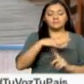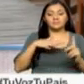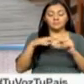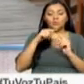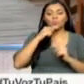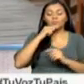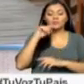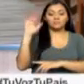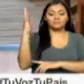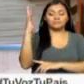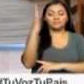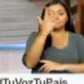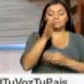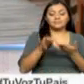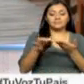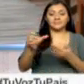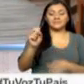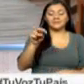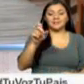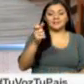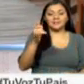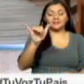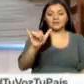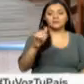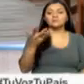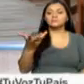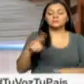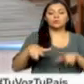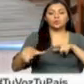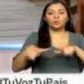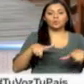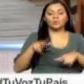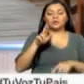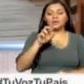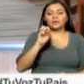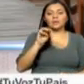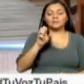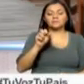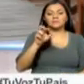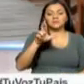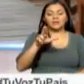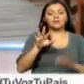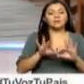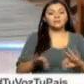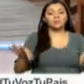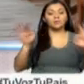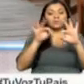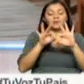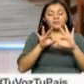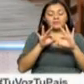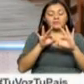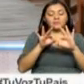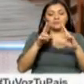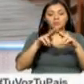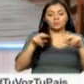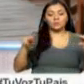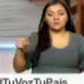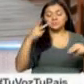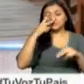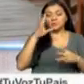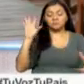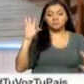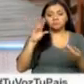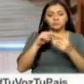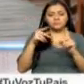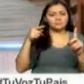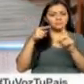que alberga la isla Santay fue declarado como sitio Ramsar por su importancia ecológica. En los últimos años se convirtió en un